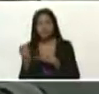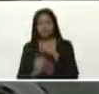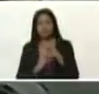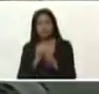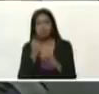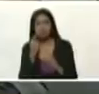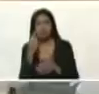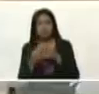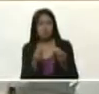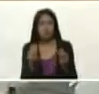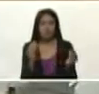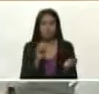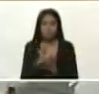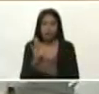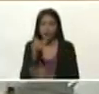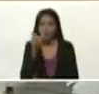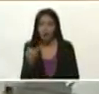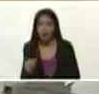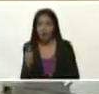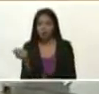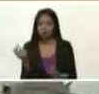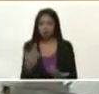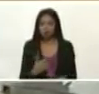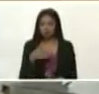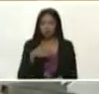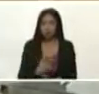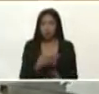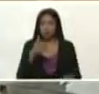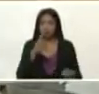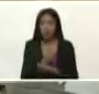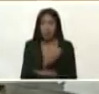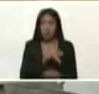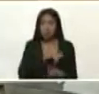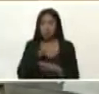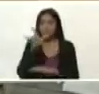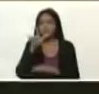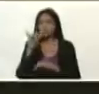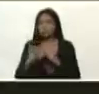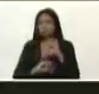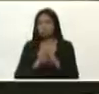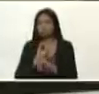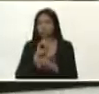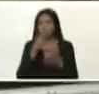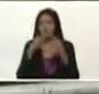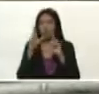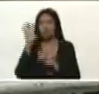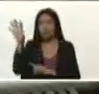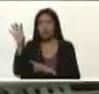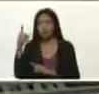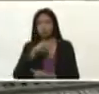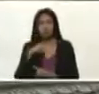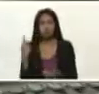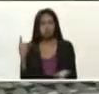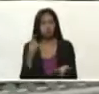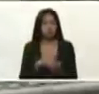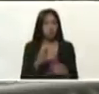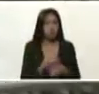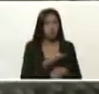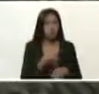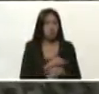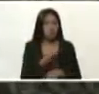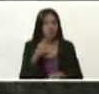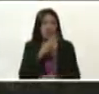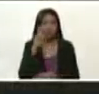le hiciera eso a sus trabajadores. Se fueron del país y vinimos. Vino el gobierno